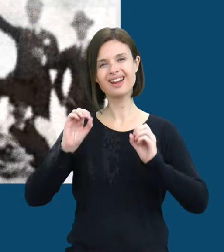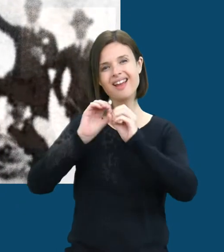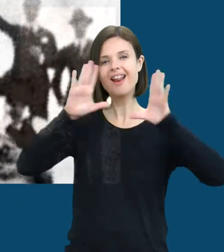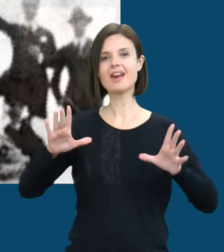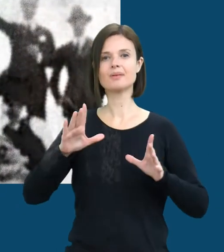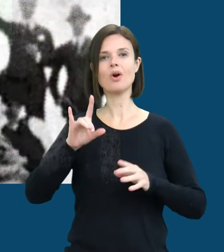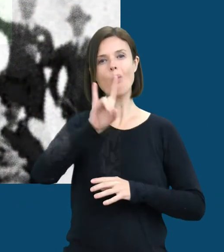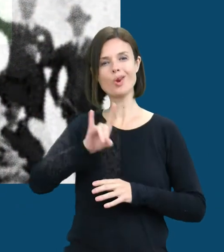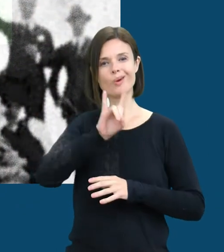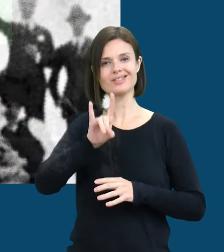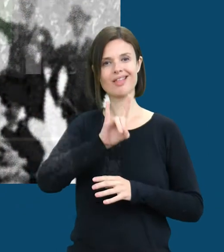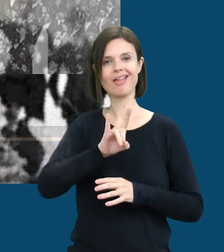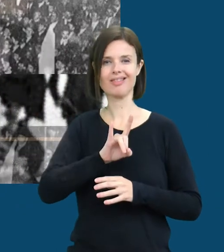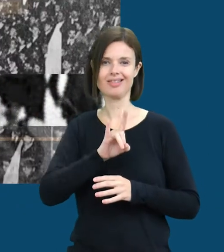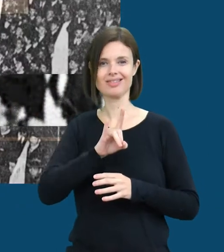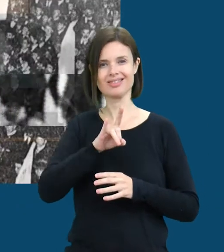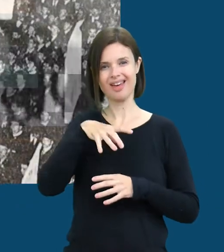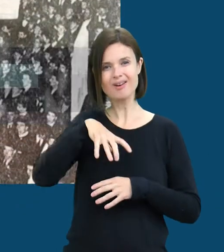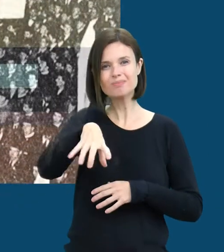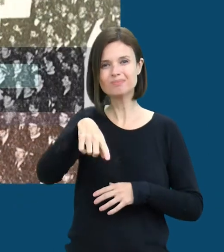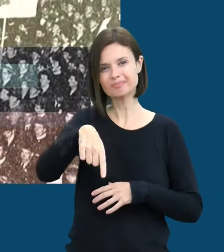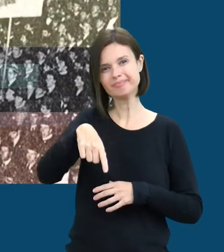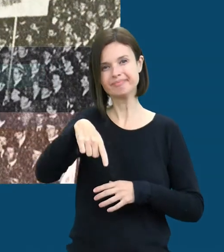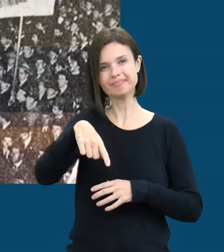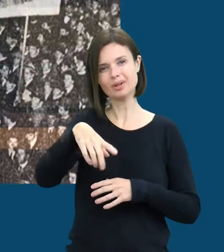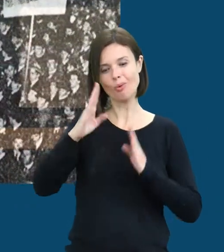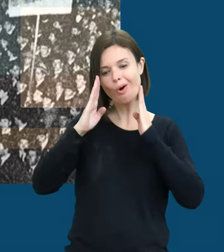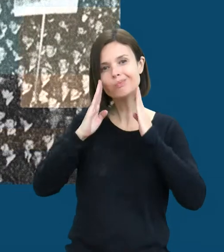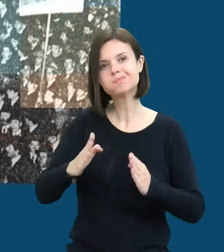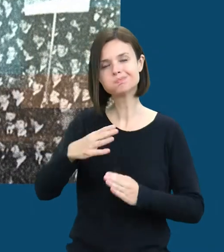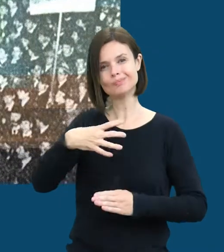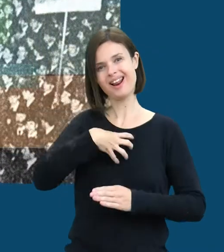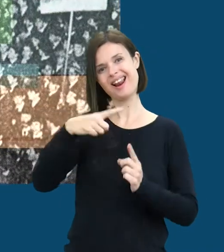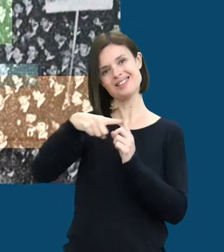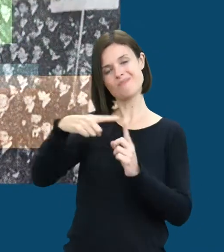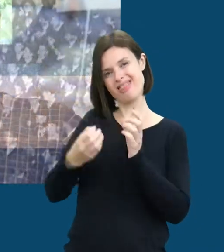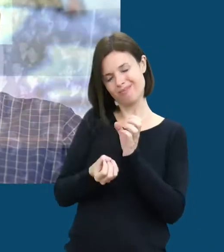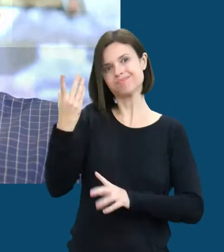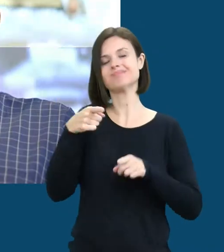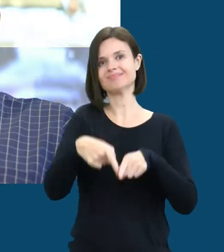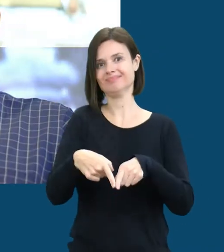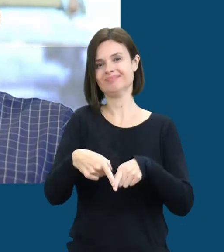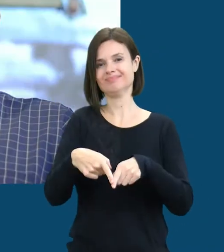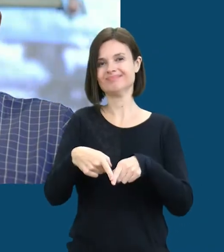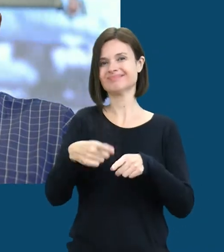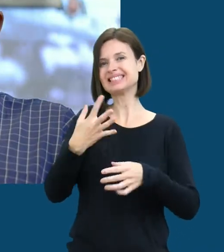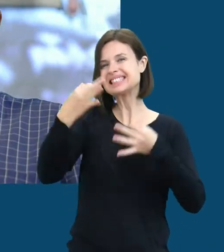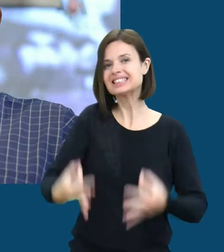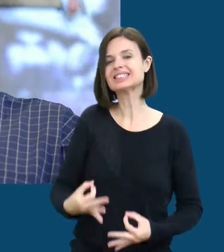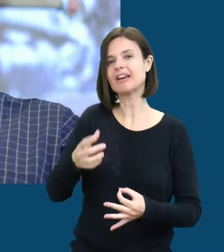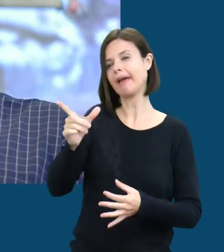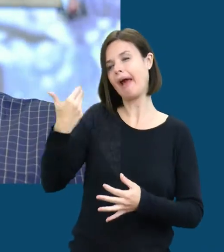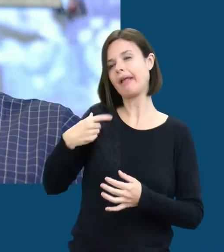Claramente la universidad fue uno de los grandes focos de construcción de la llamada clase media, ¿no? Había, entre otras certezas, en la Argentina,